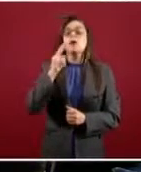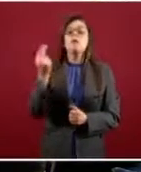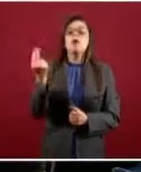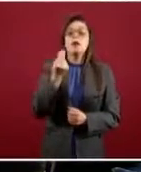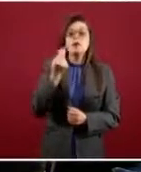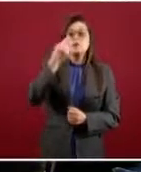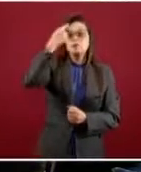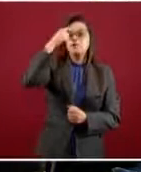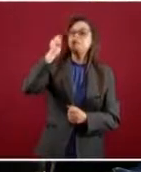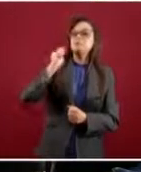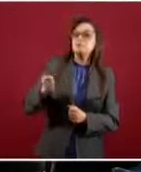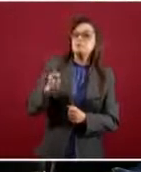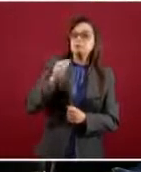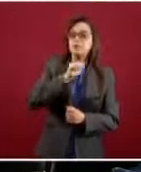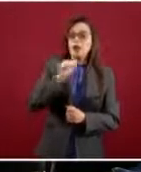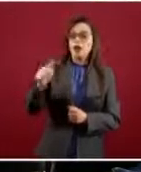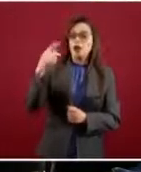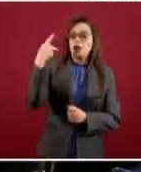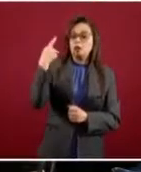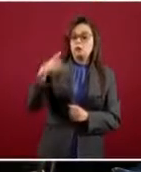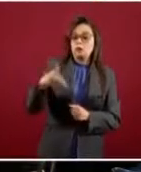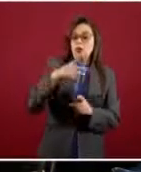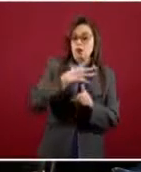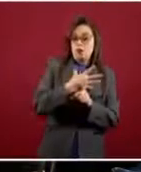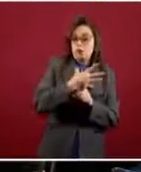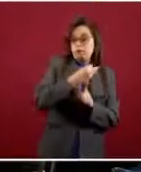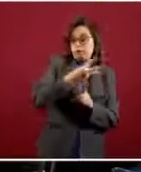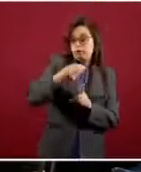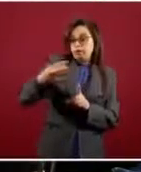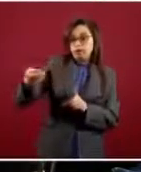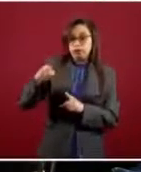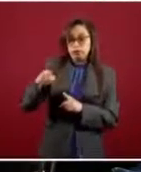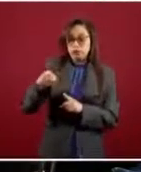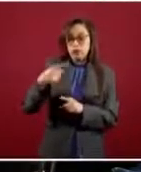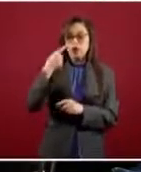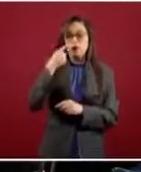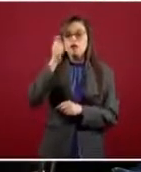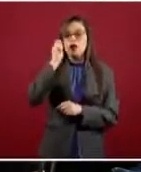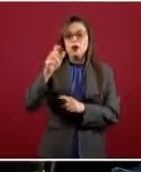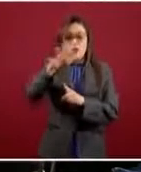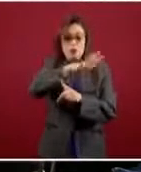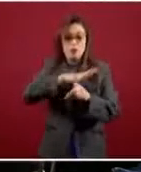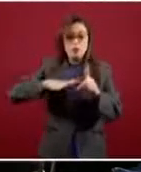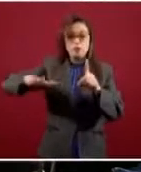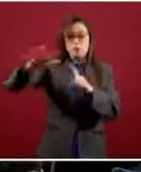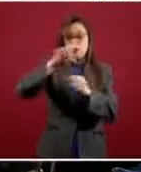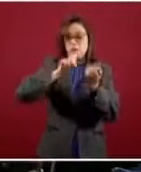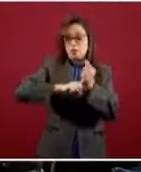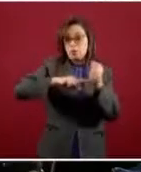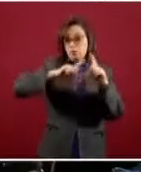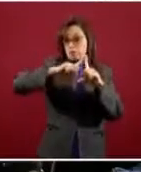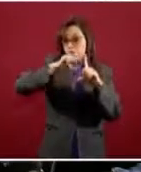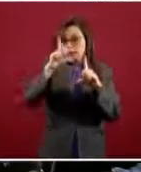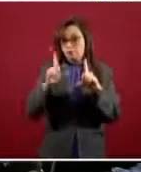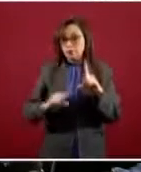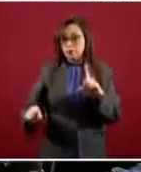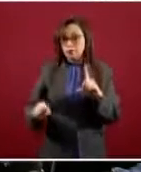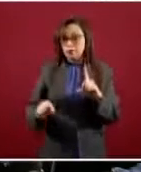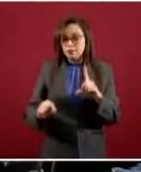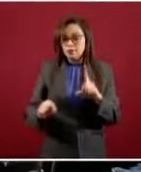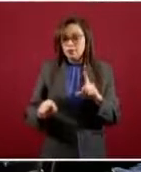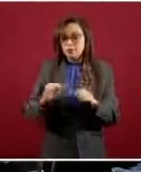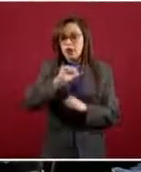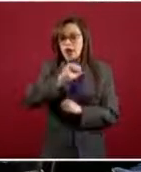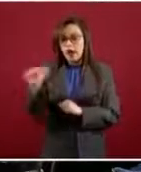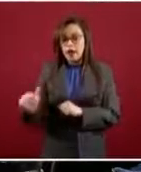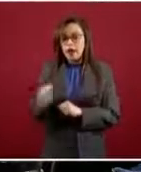vigilancia epidemiológica. Las pruebas son para monitorear lo que va ocurriendo en la población del país sobre la